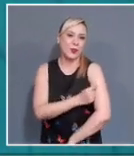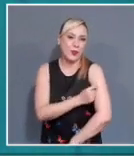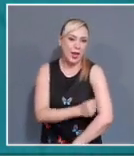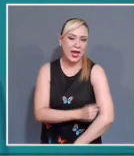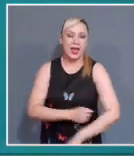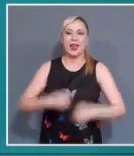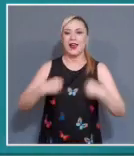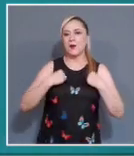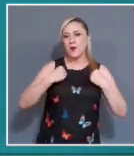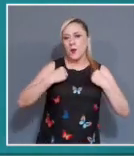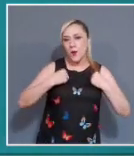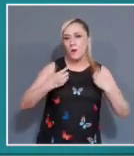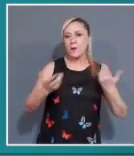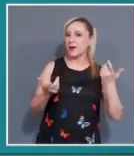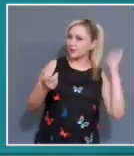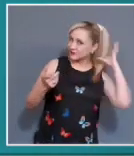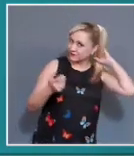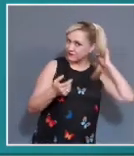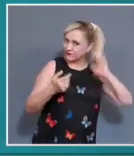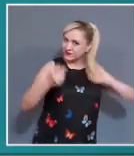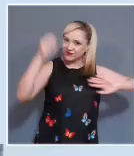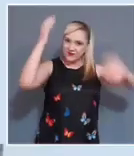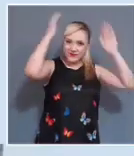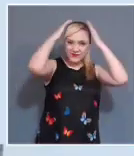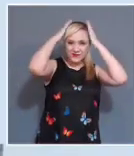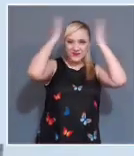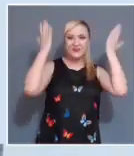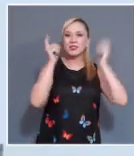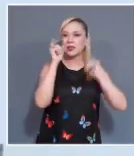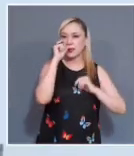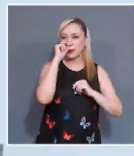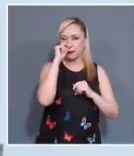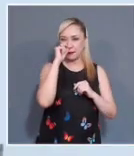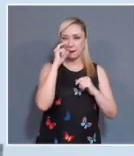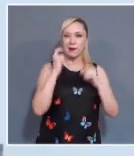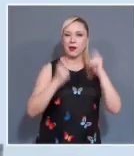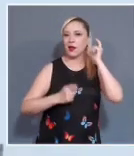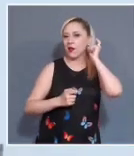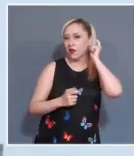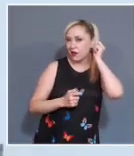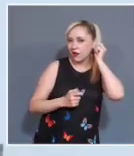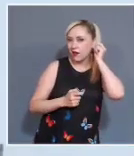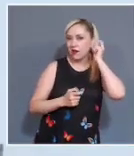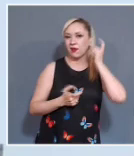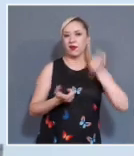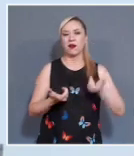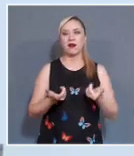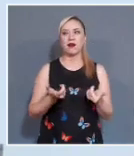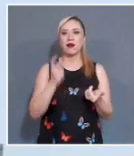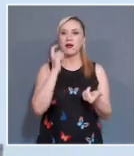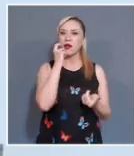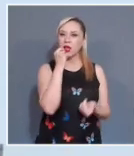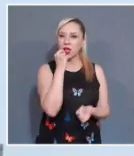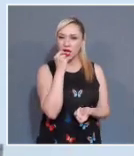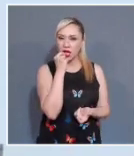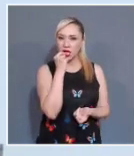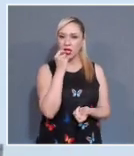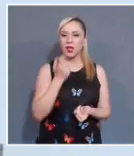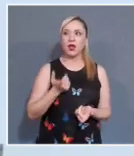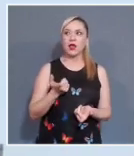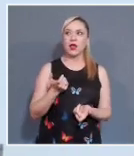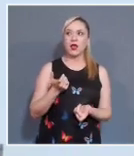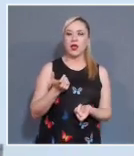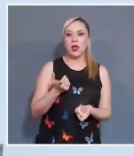de peinarse y perforaciones. Todas y todas somos susceptibles de algún acto